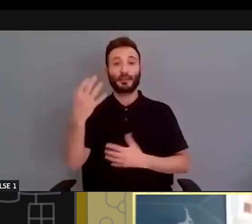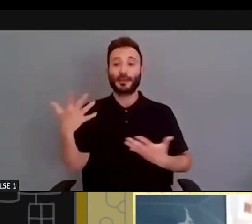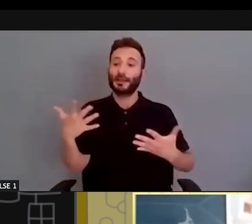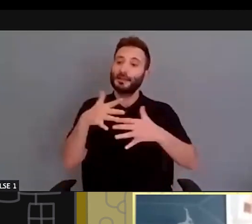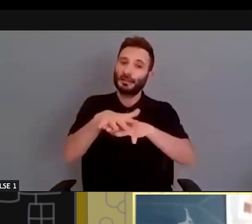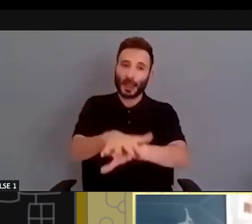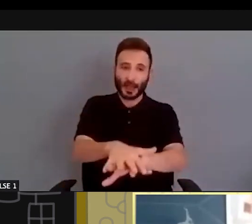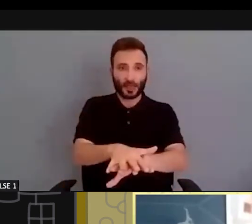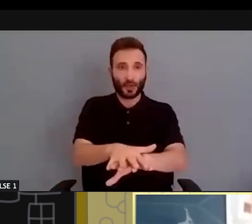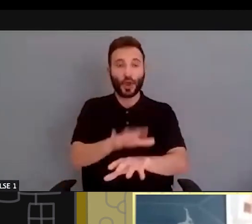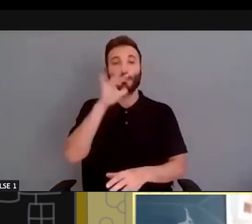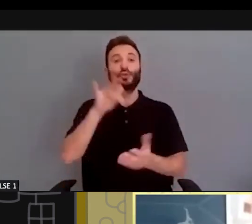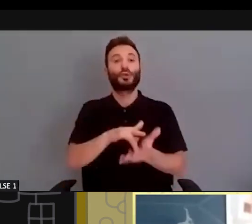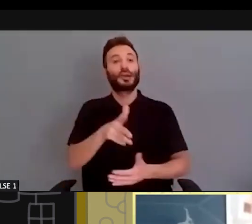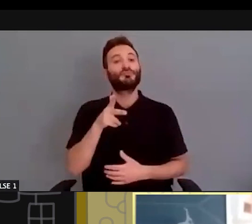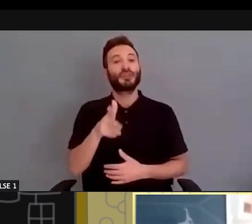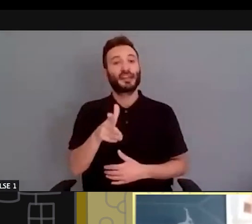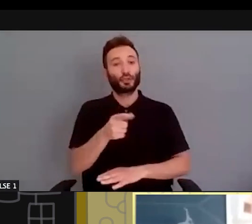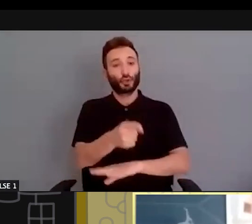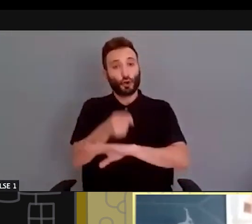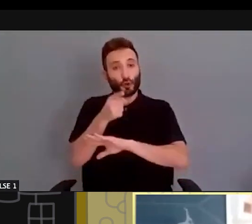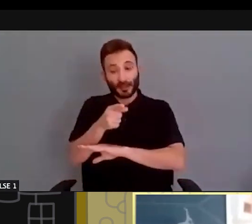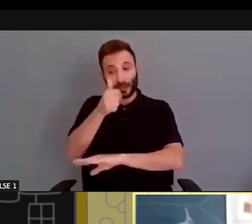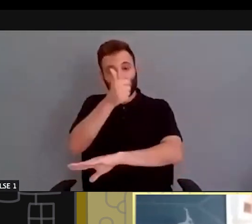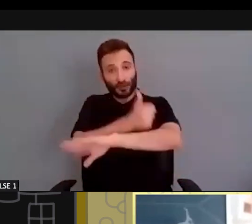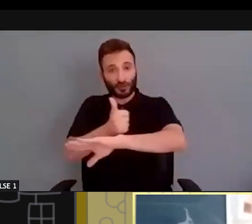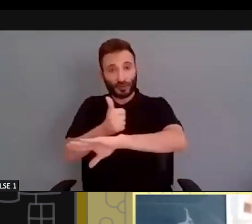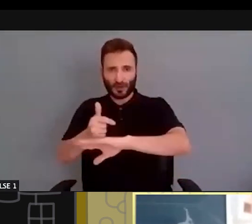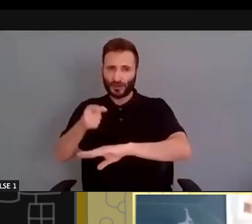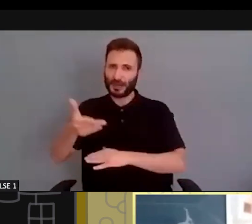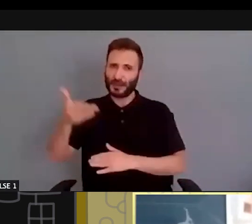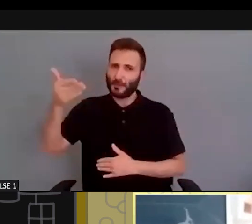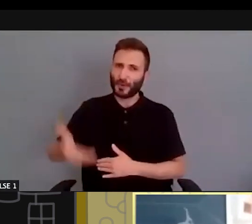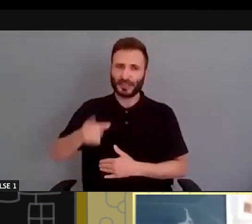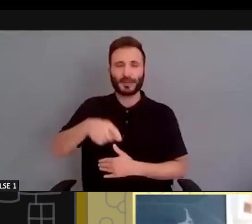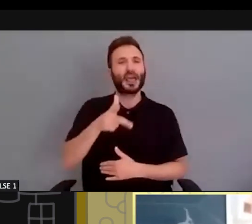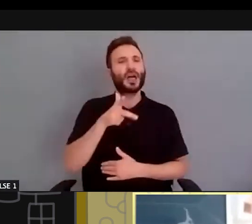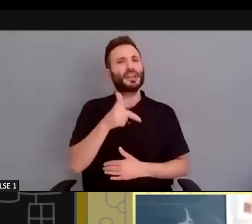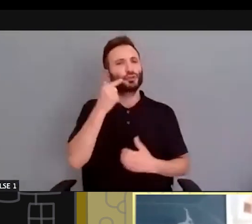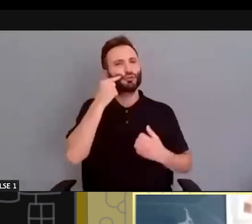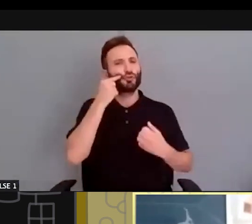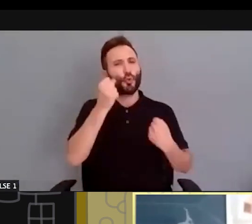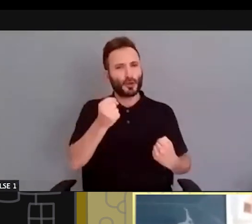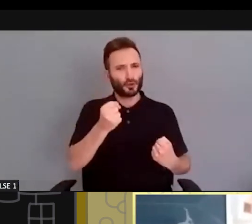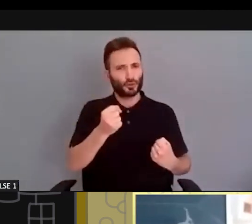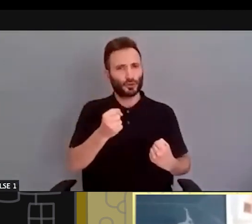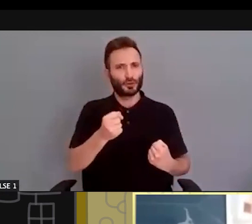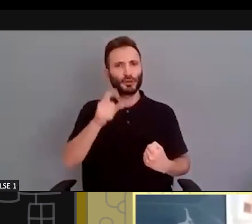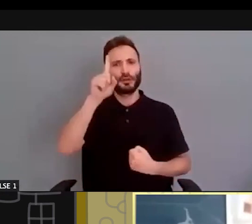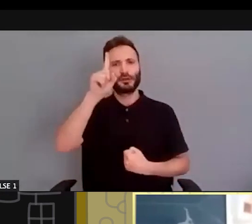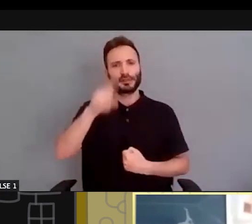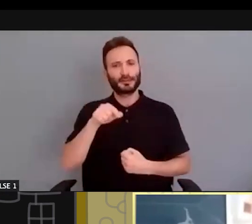temas de derechos y obligaciones ahí muy importantes de derechos humanos. A veces, yo por ejemplo trabajo también con este